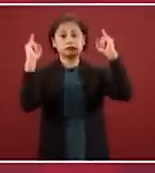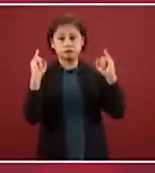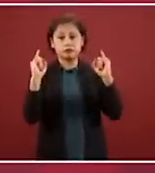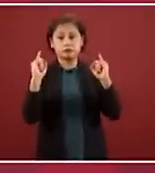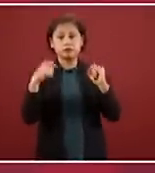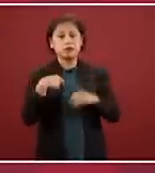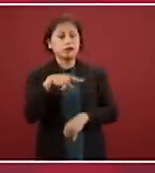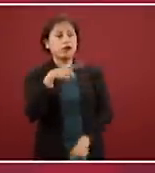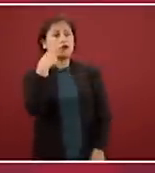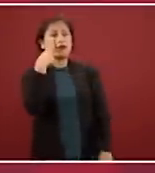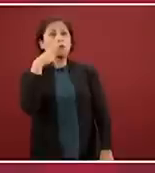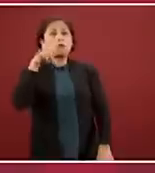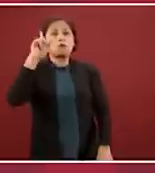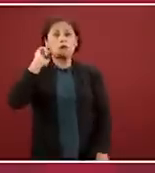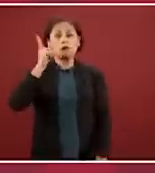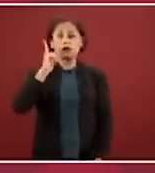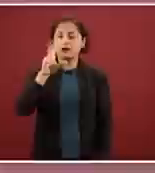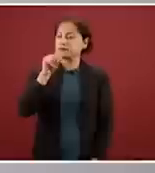Hay que estar denunciando